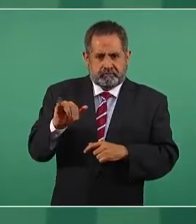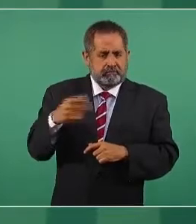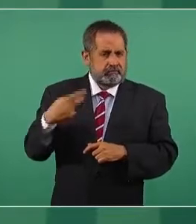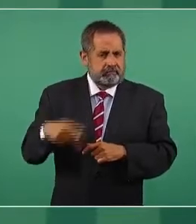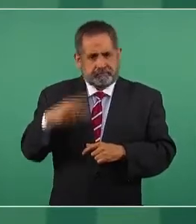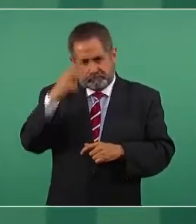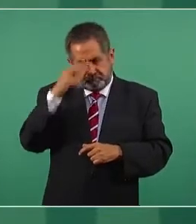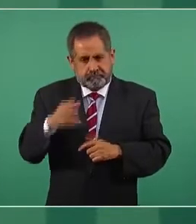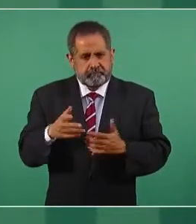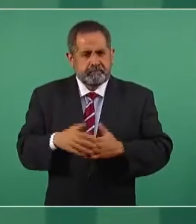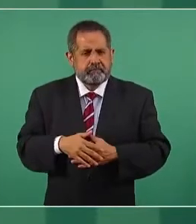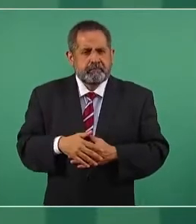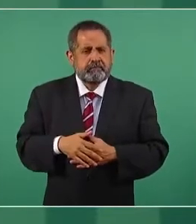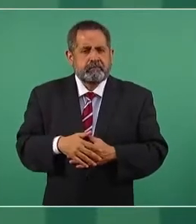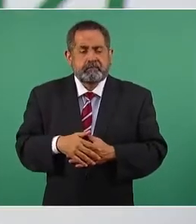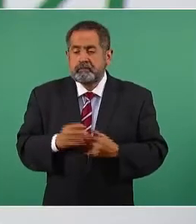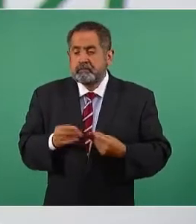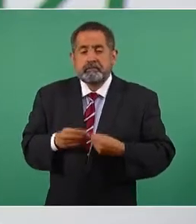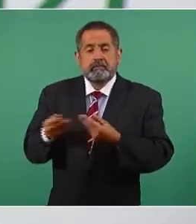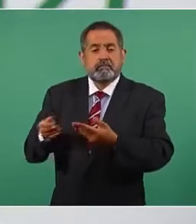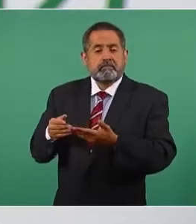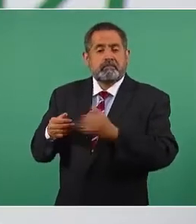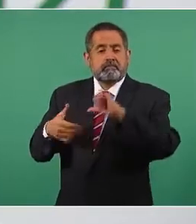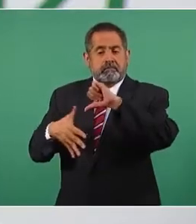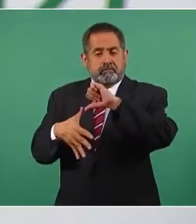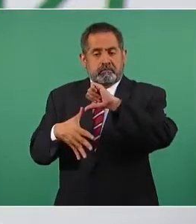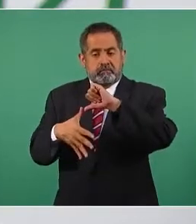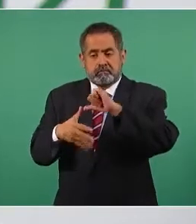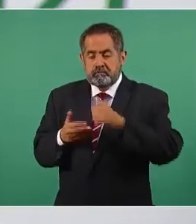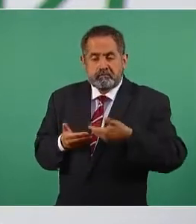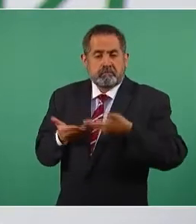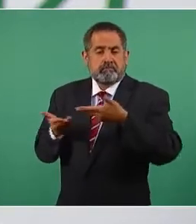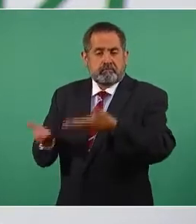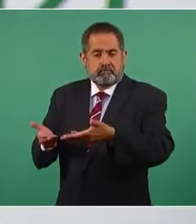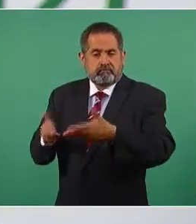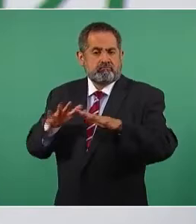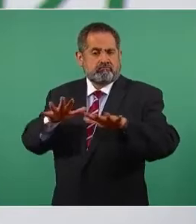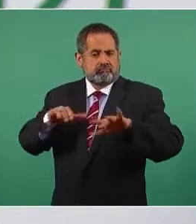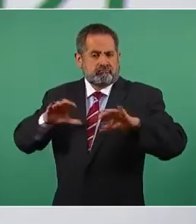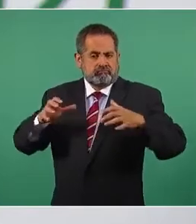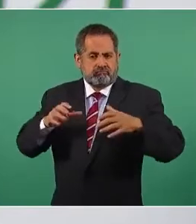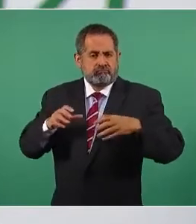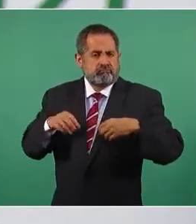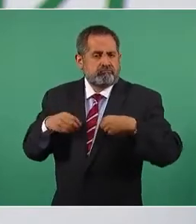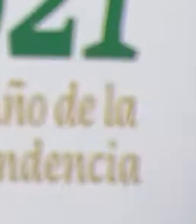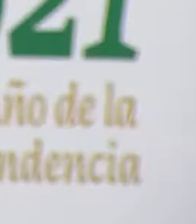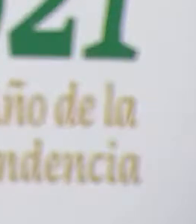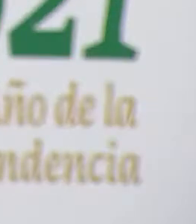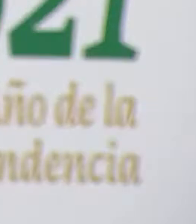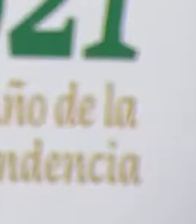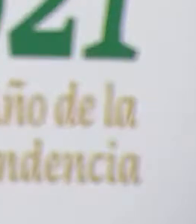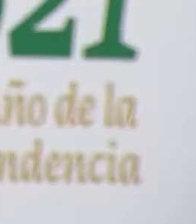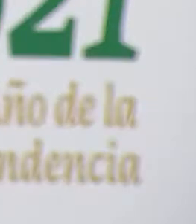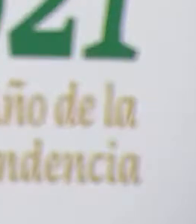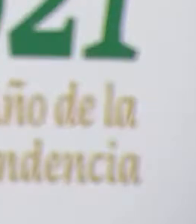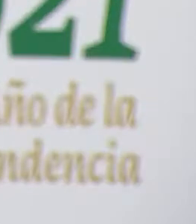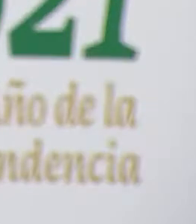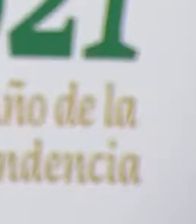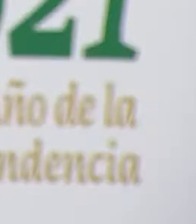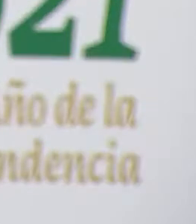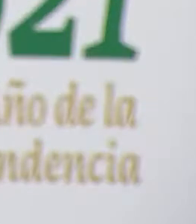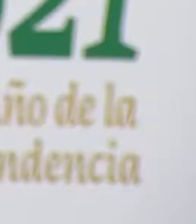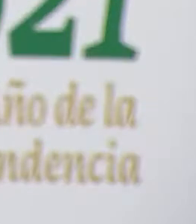clínico, se presentó a todos los países de América Latina y el Caribe en una sesión de la Comunidad de Estados Latinoamericanos y